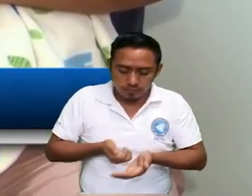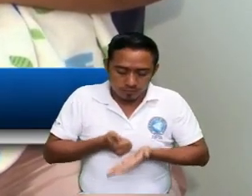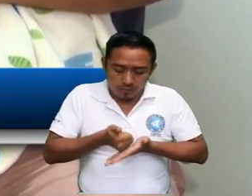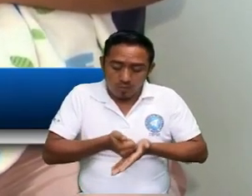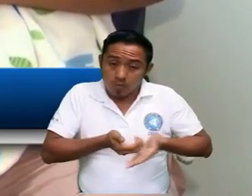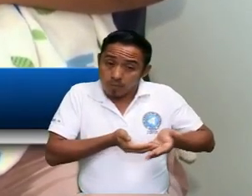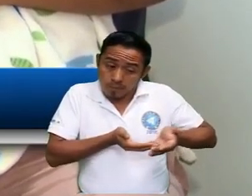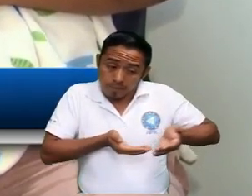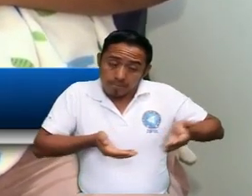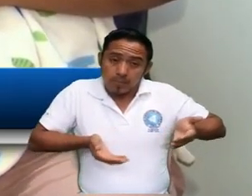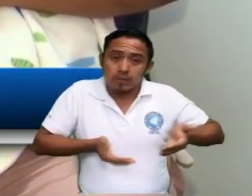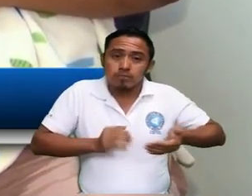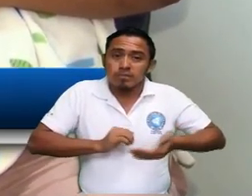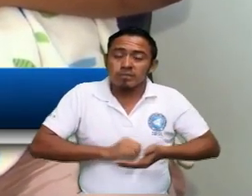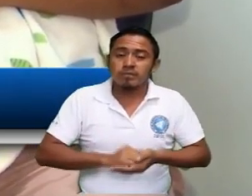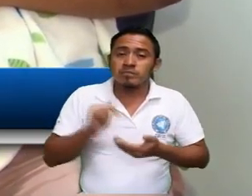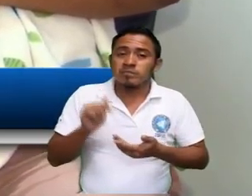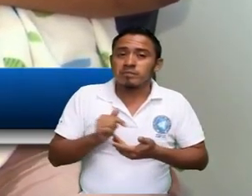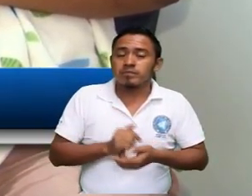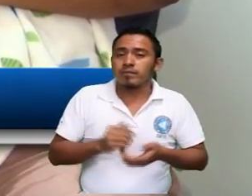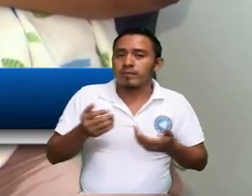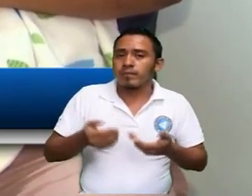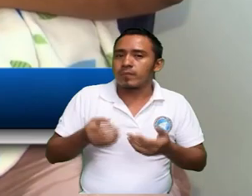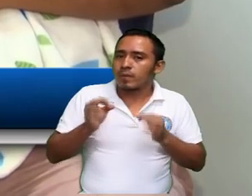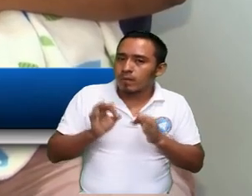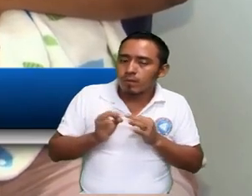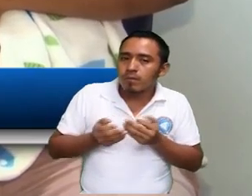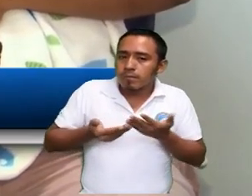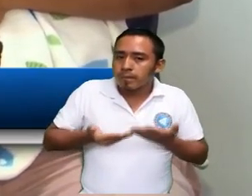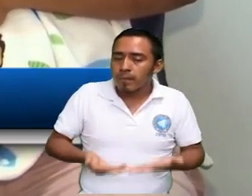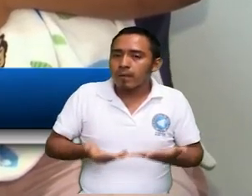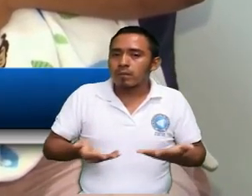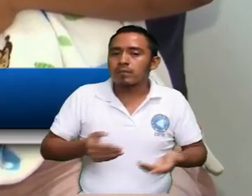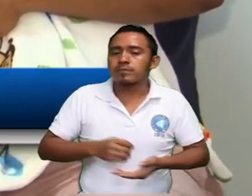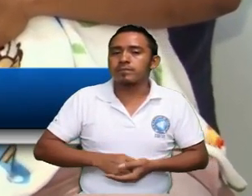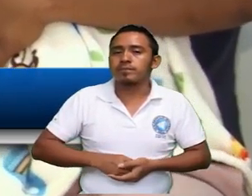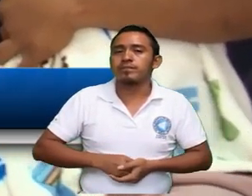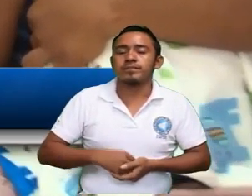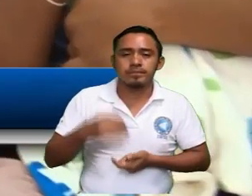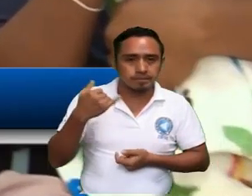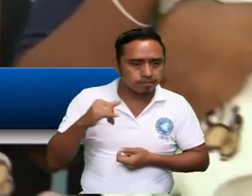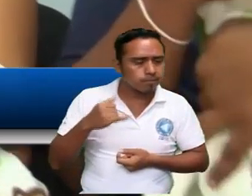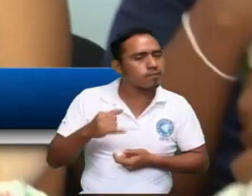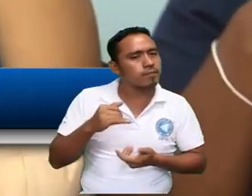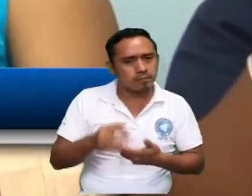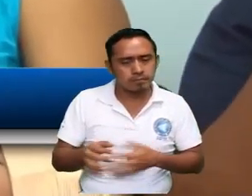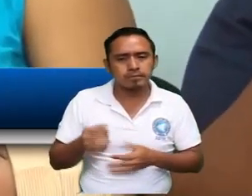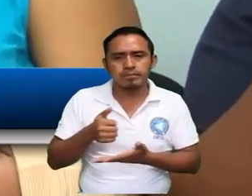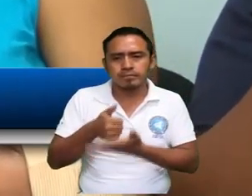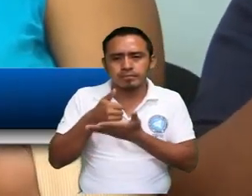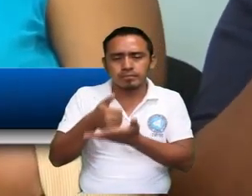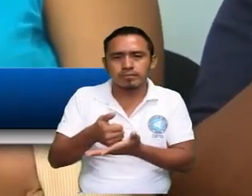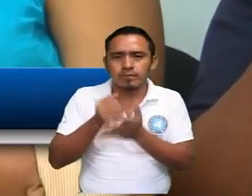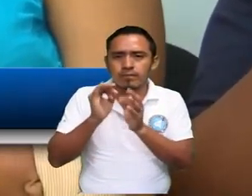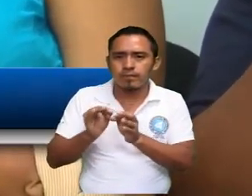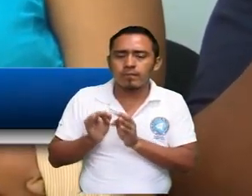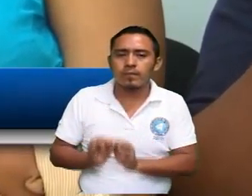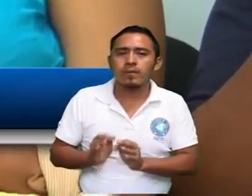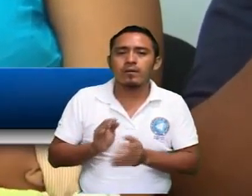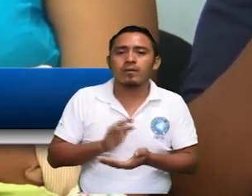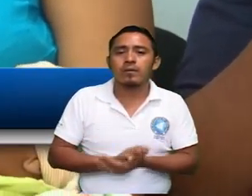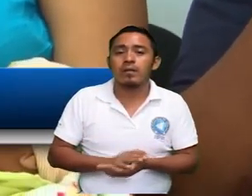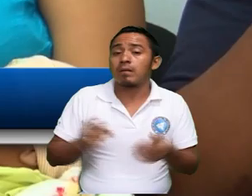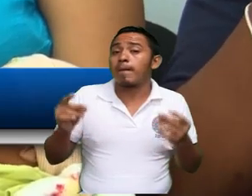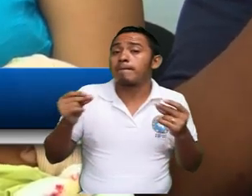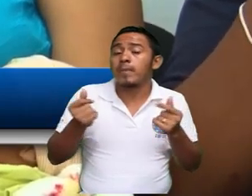o a la ganancia del peso de tus dos bebés? Sí, me ayudó bastante porque ellos subieron de peso